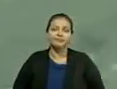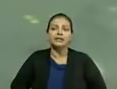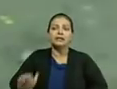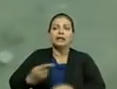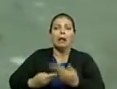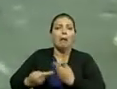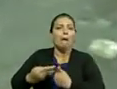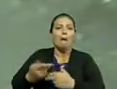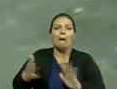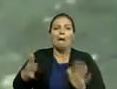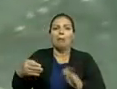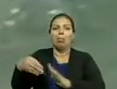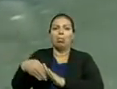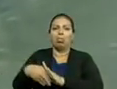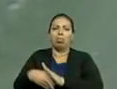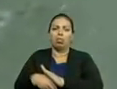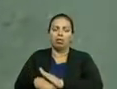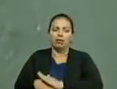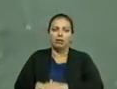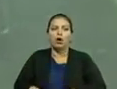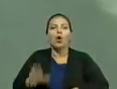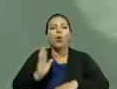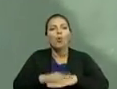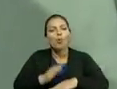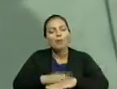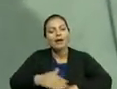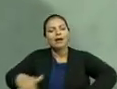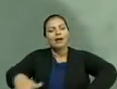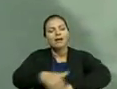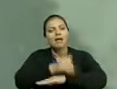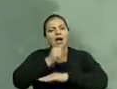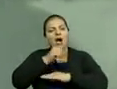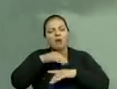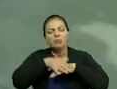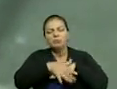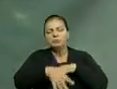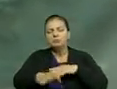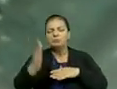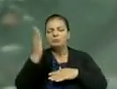presenten y digan, sí, lo vamos a... Me apestó a marihuana.